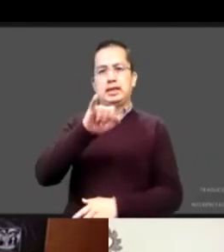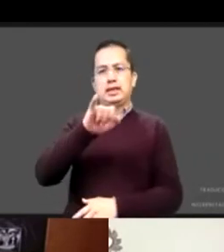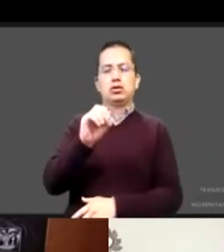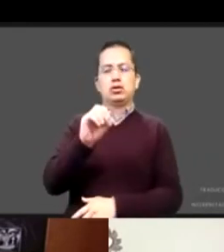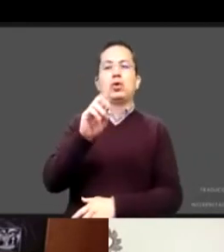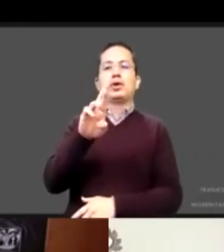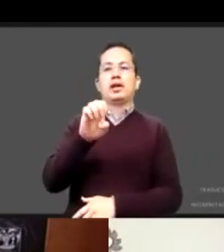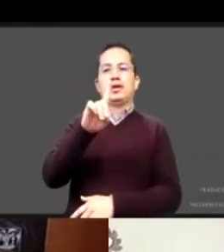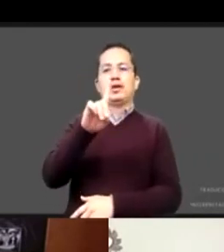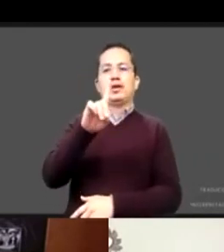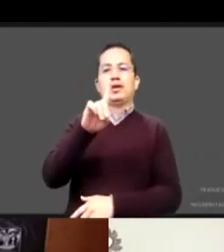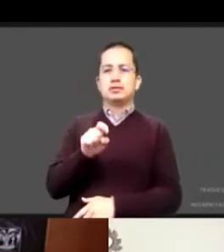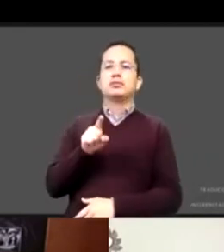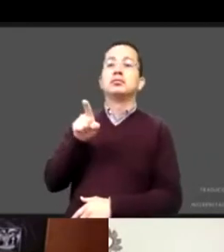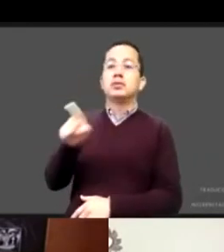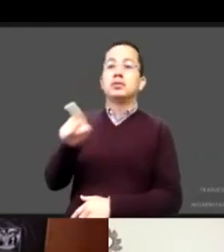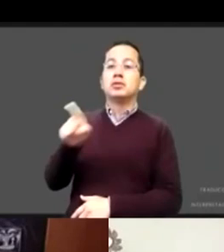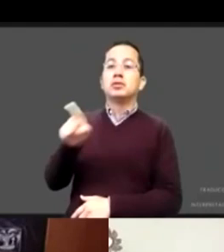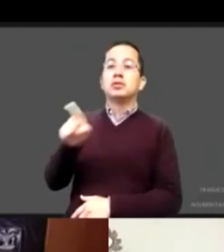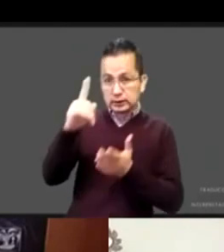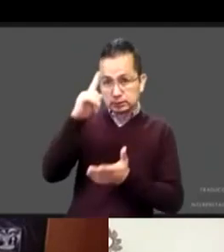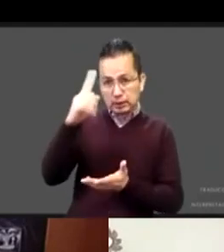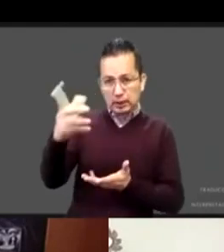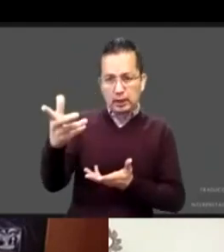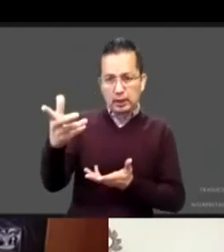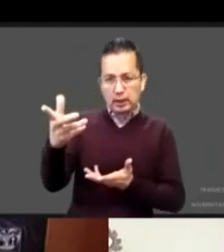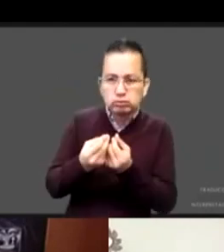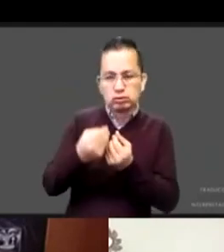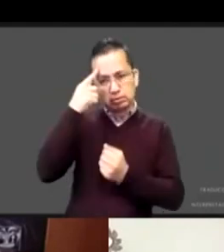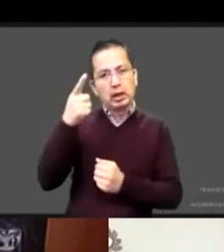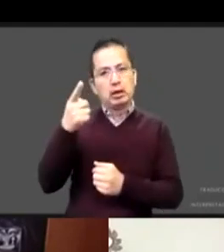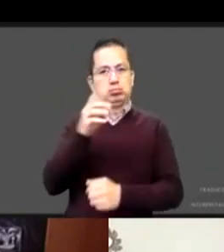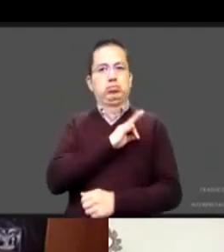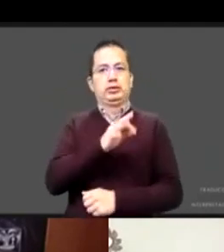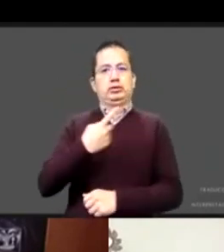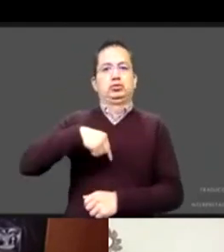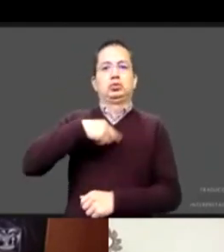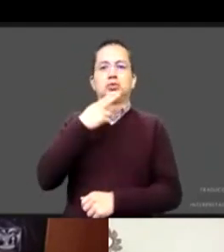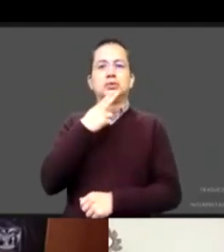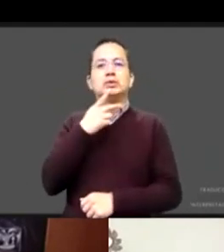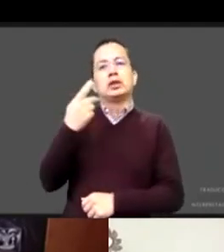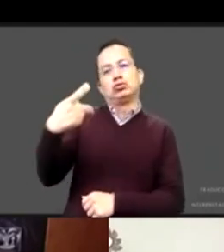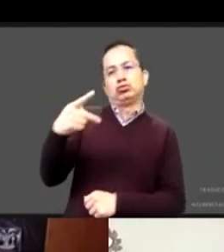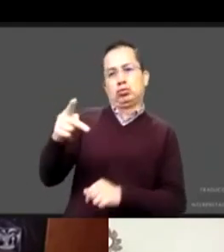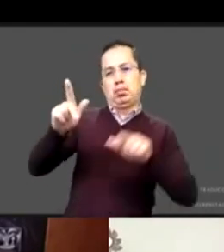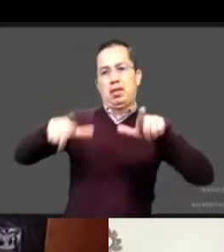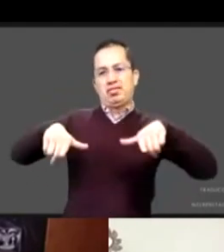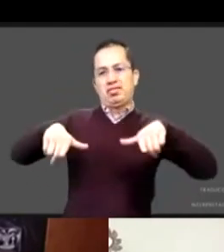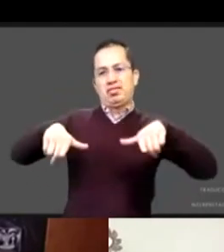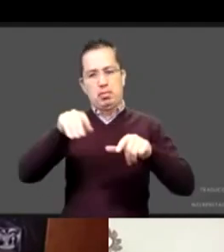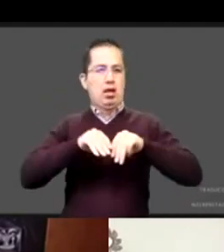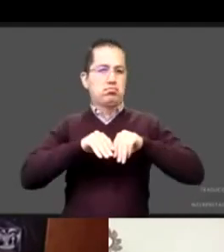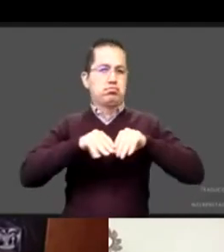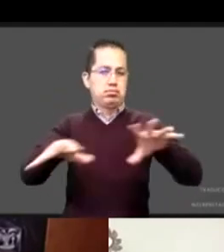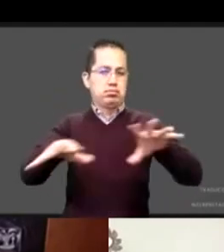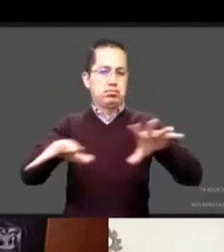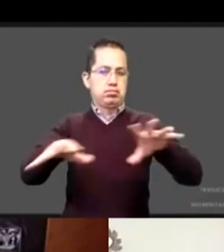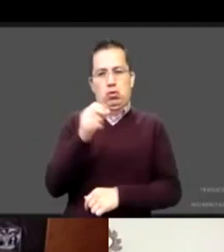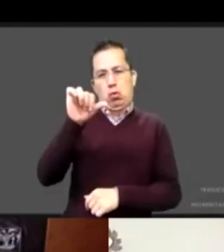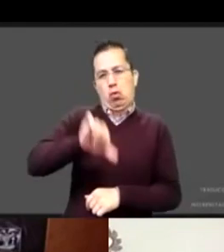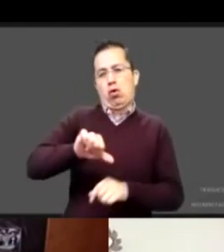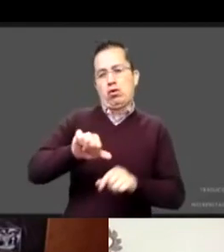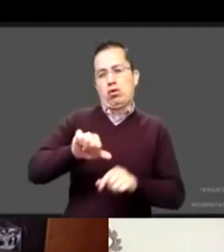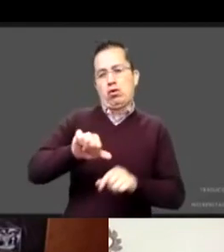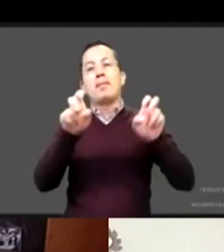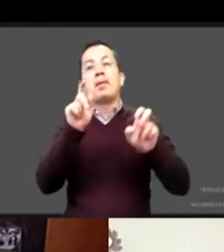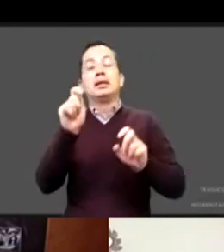de acciones de difusión de derechos, de los derechos humanos de niñas, niños y adolescentes. En esta